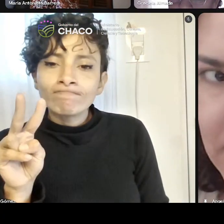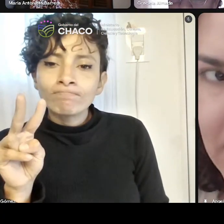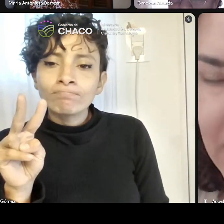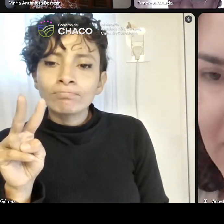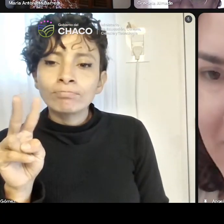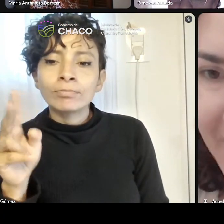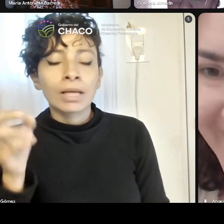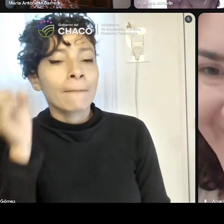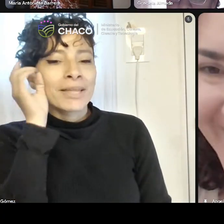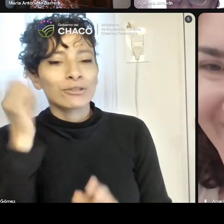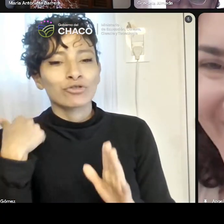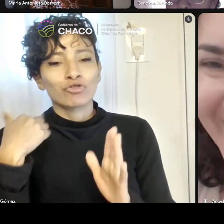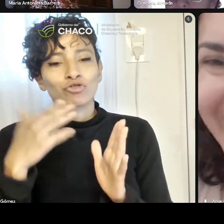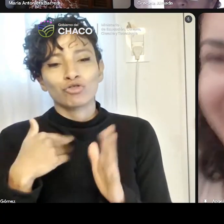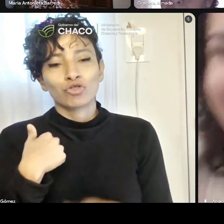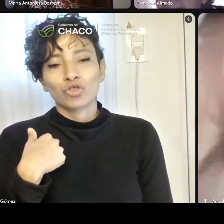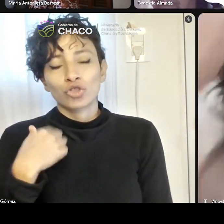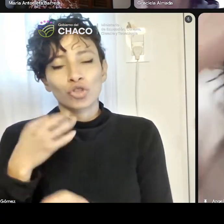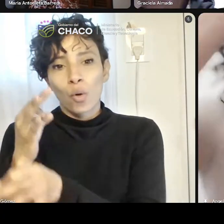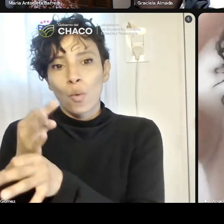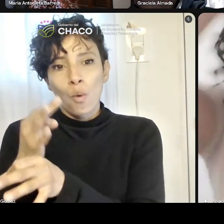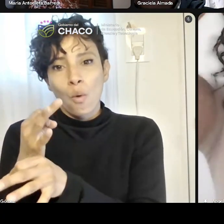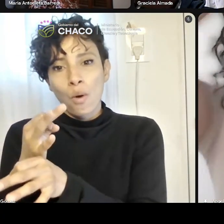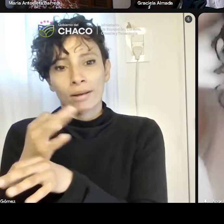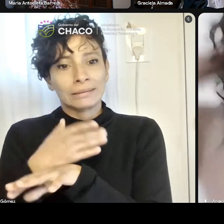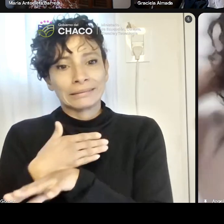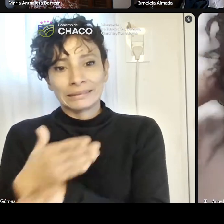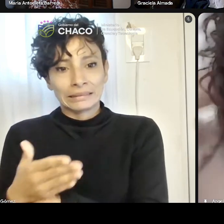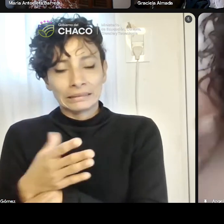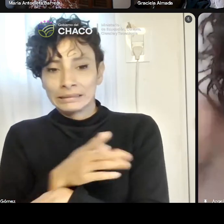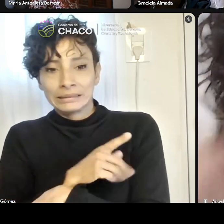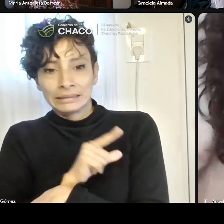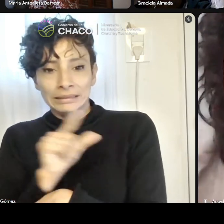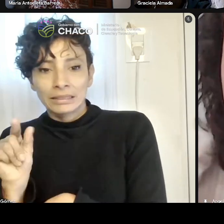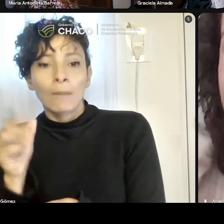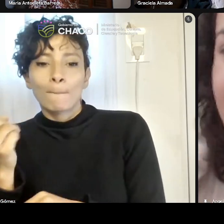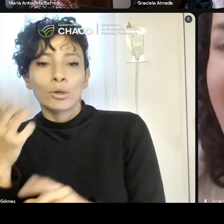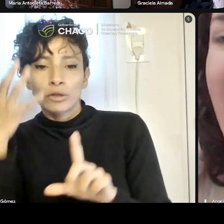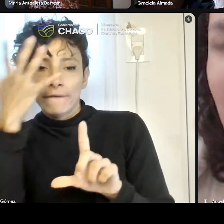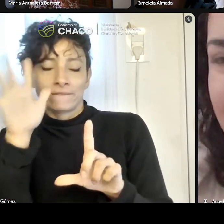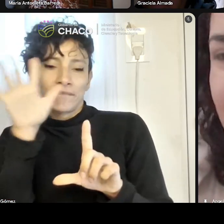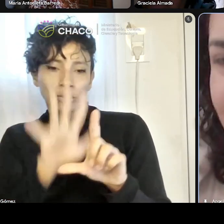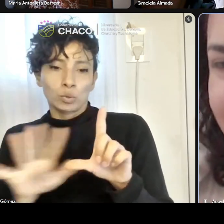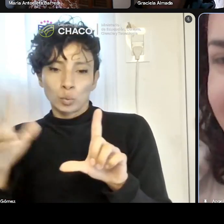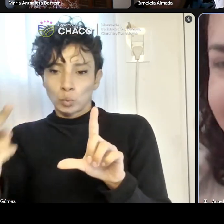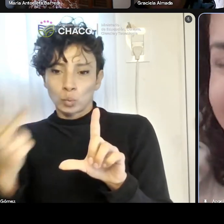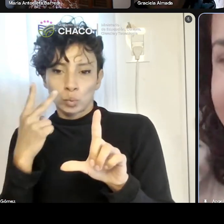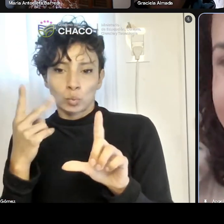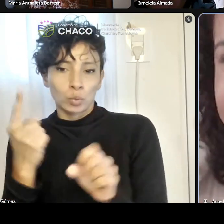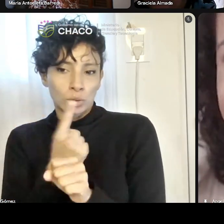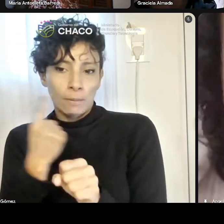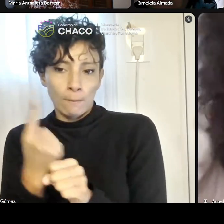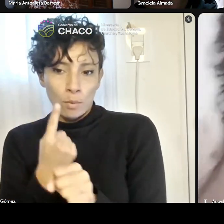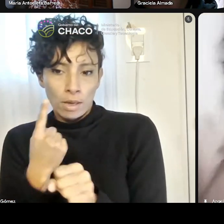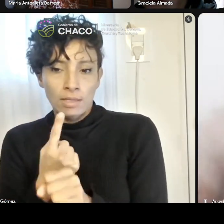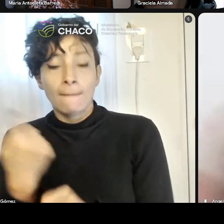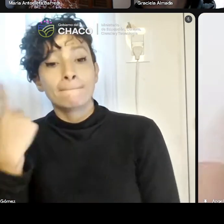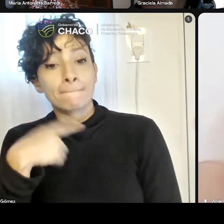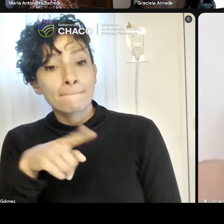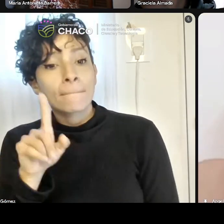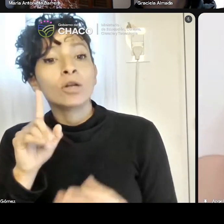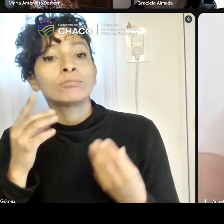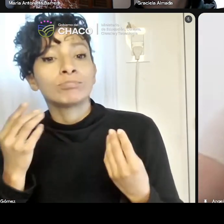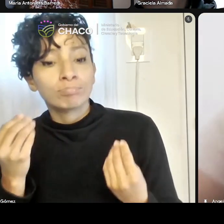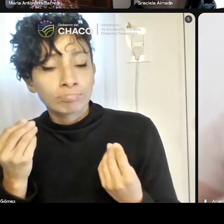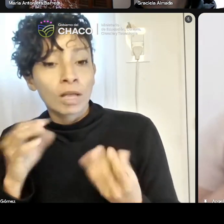otra escuela, por eso no me estoy pudiendo conectar visualmente, pero les Bueno, comento una estrategia